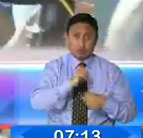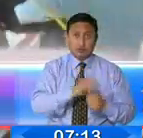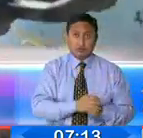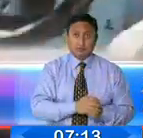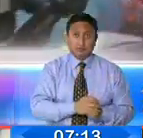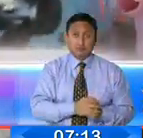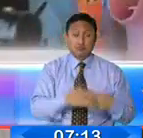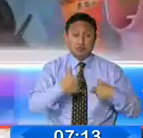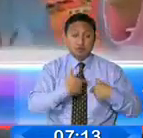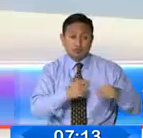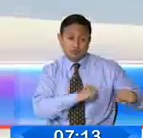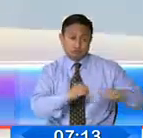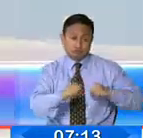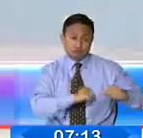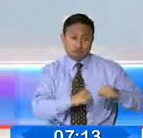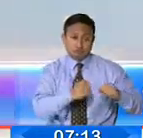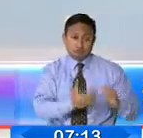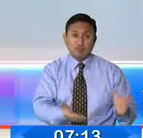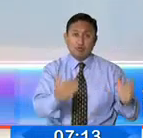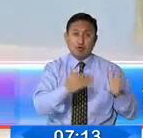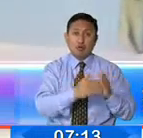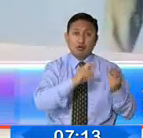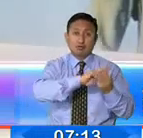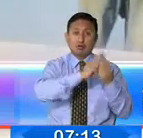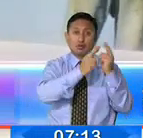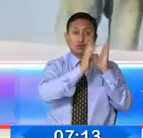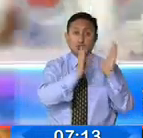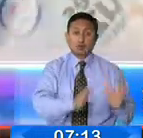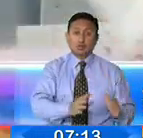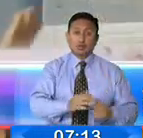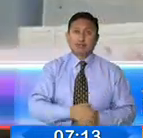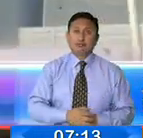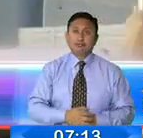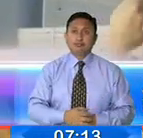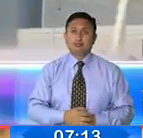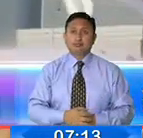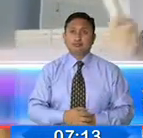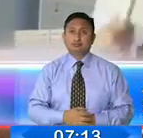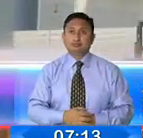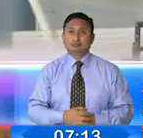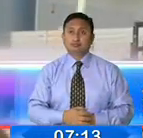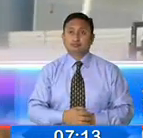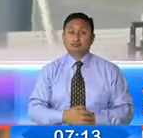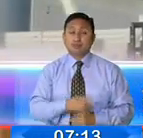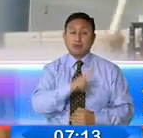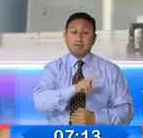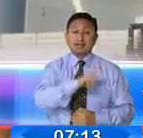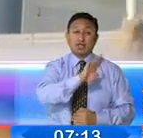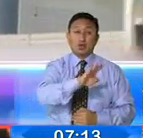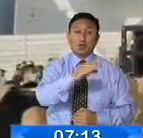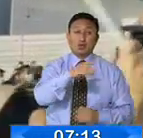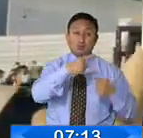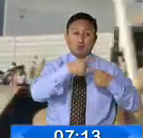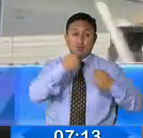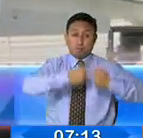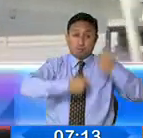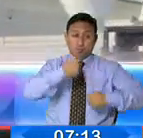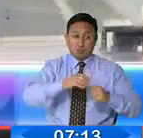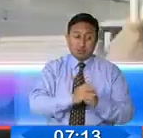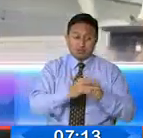que durante su gestión volverá la Revolución Ciudadana. Y el 24 de mayo comienza